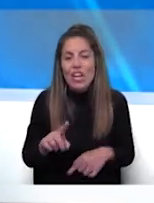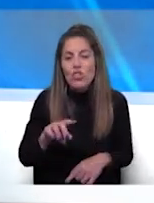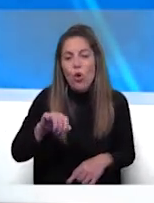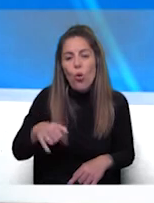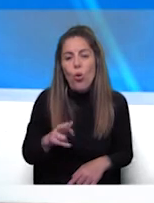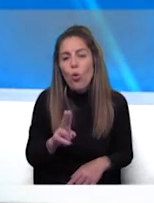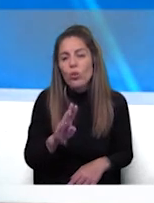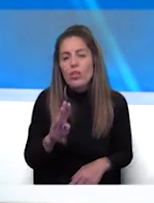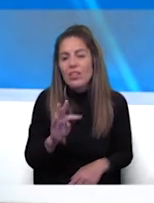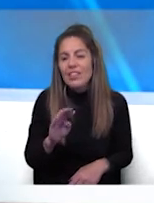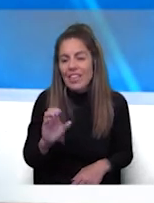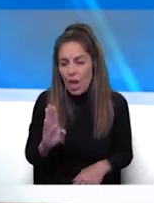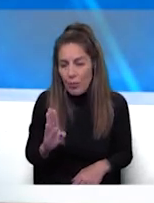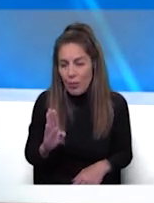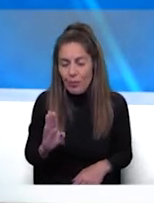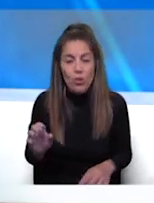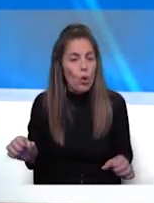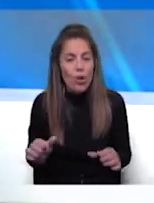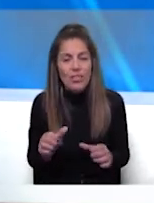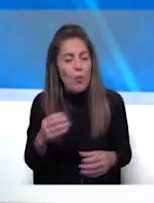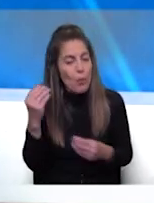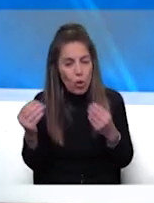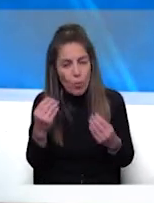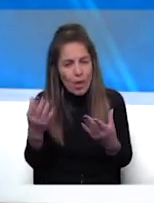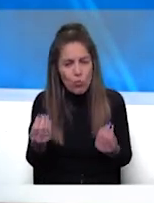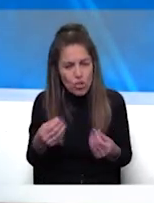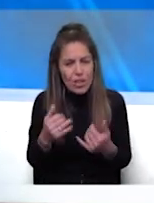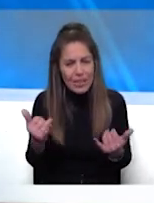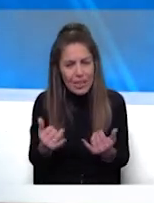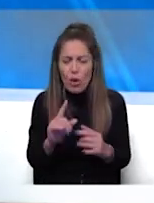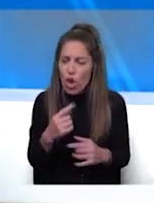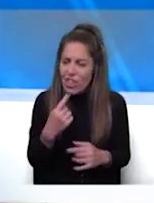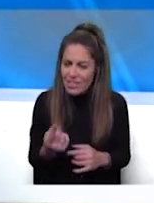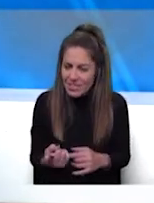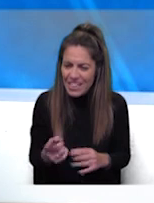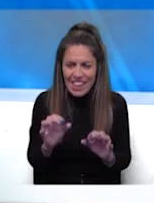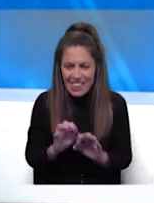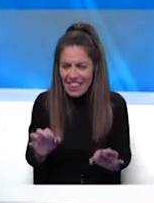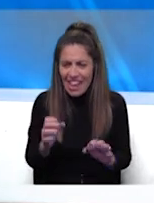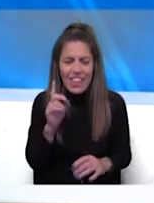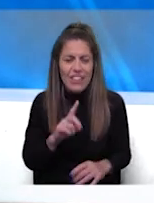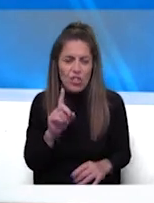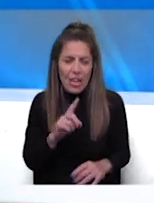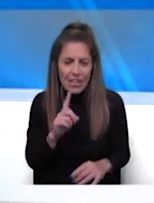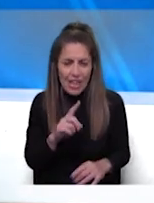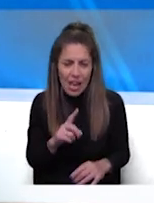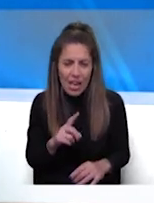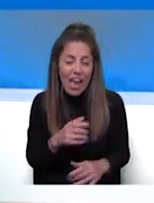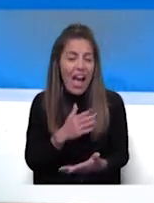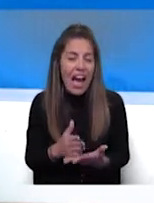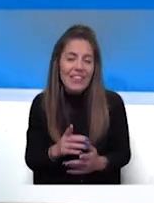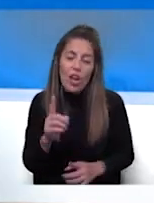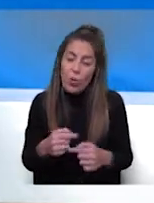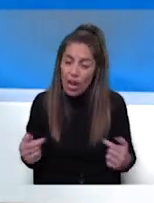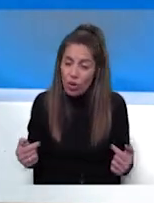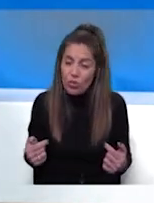hacía. Me preocupé mucho, fui muy cuidadoso todo este tiempo de no mencionar ningún tipo de intencionalidad, hasta que algunas